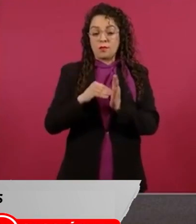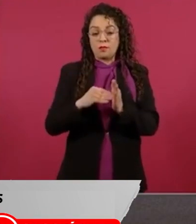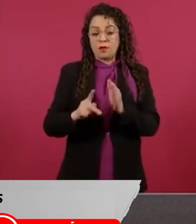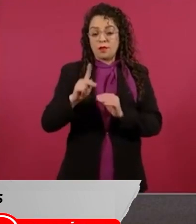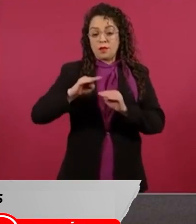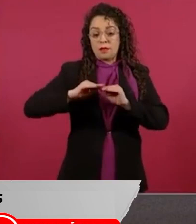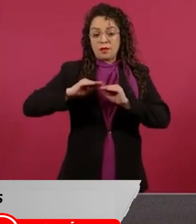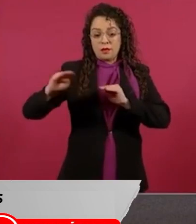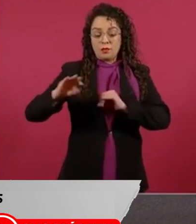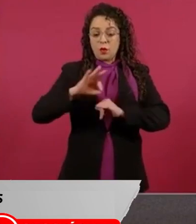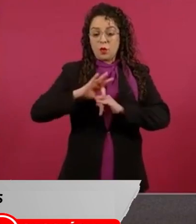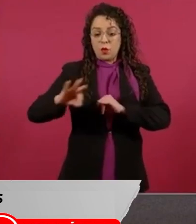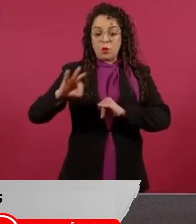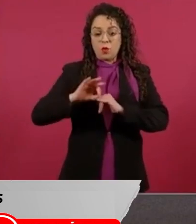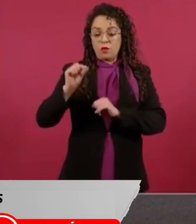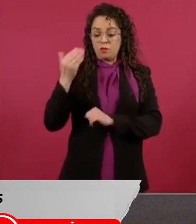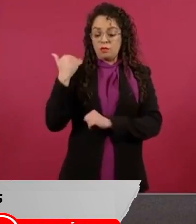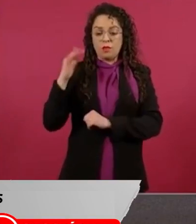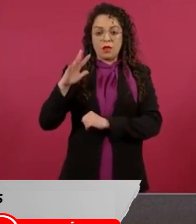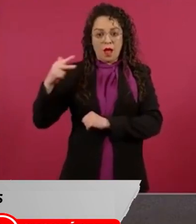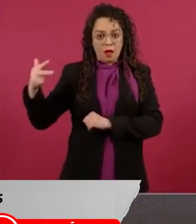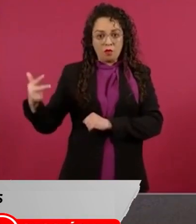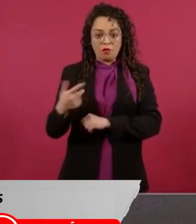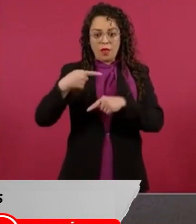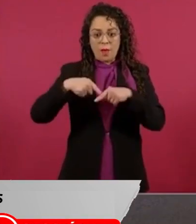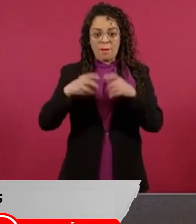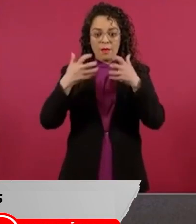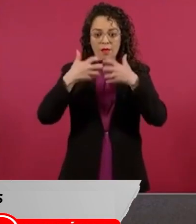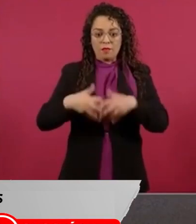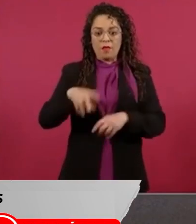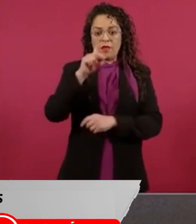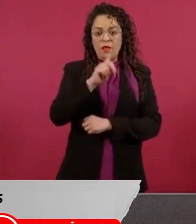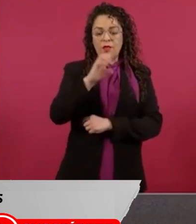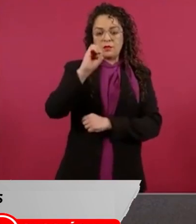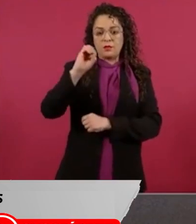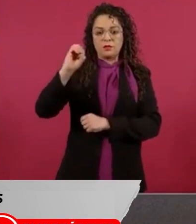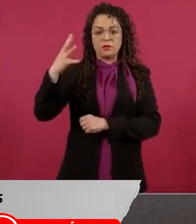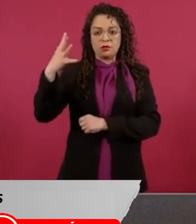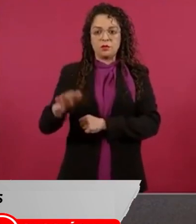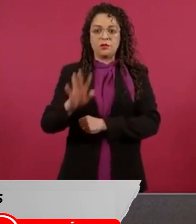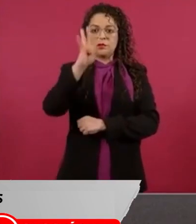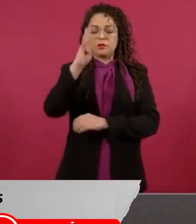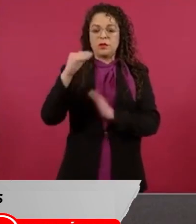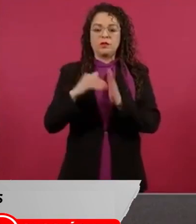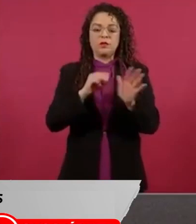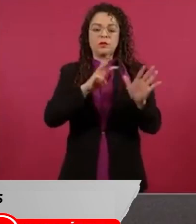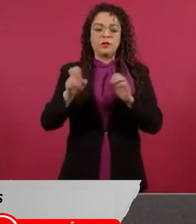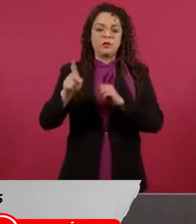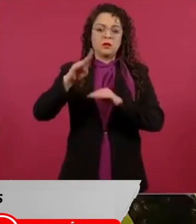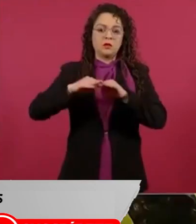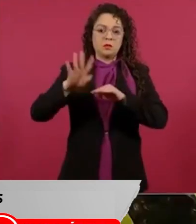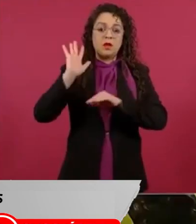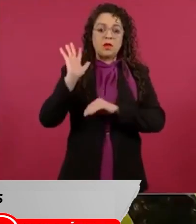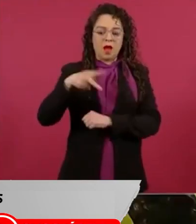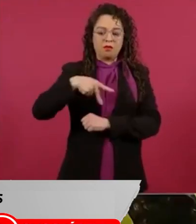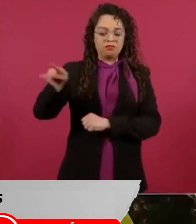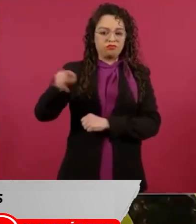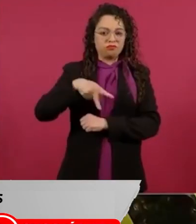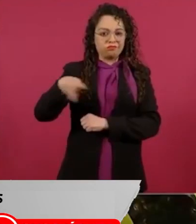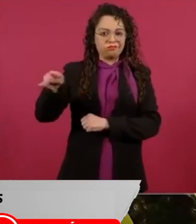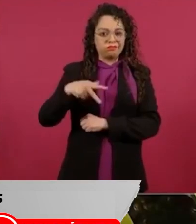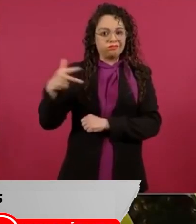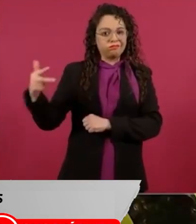Y el último que acaba de entrar en operación, el D-005, que lleva 4 mil 300 kilómetros recorridos.